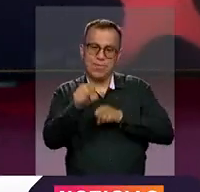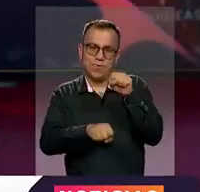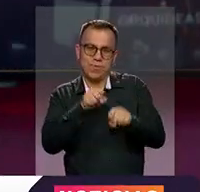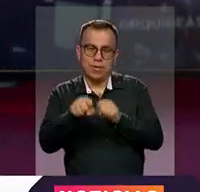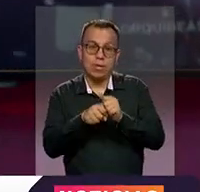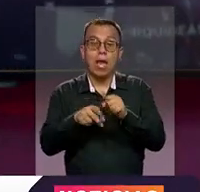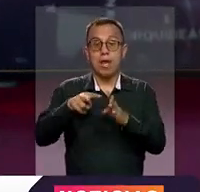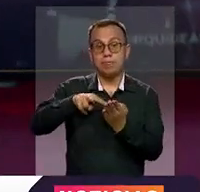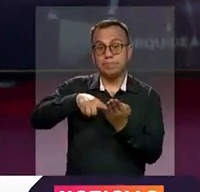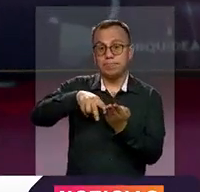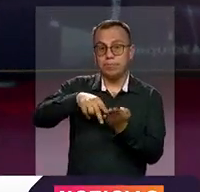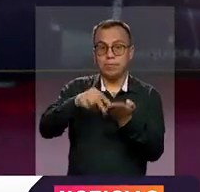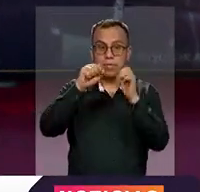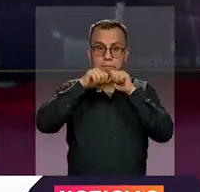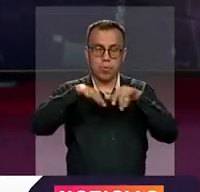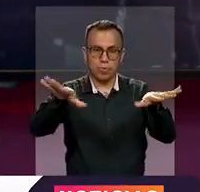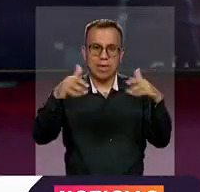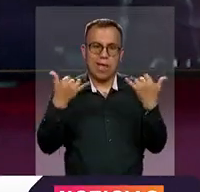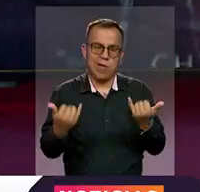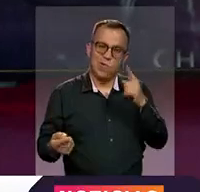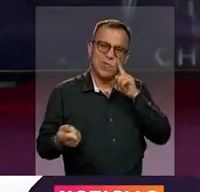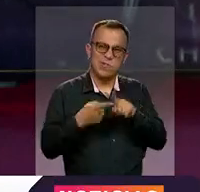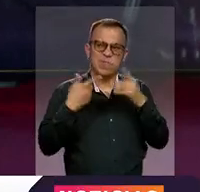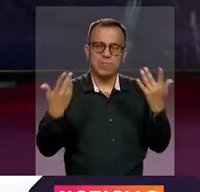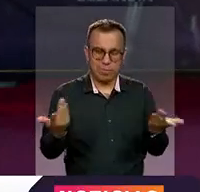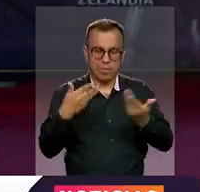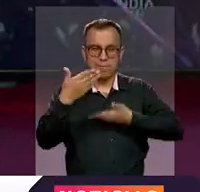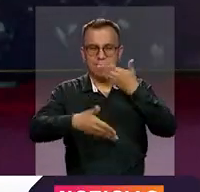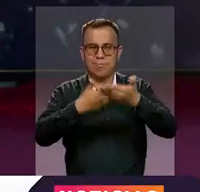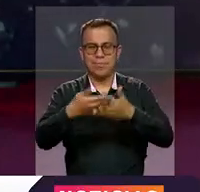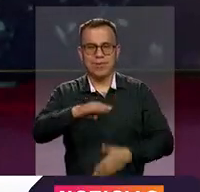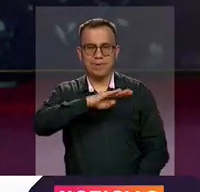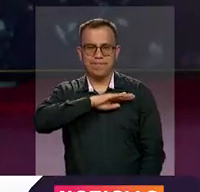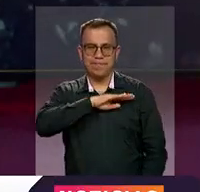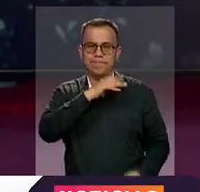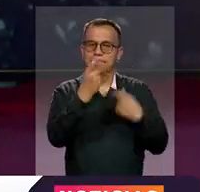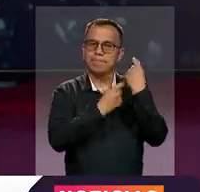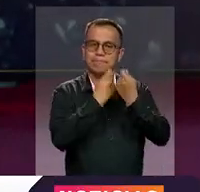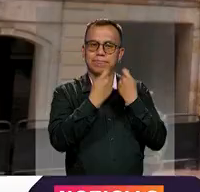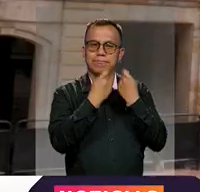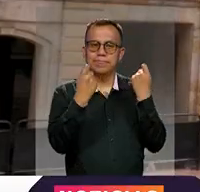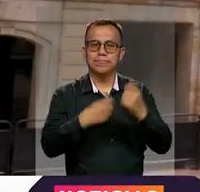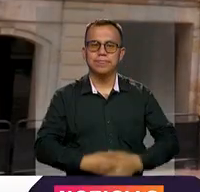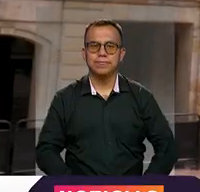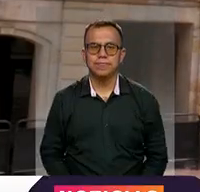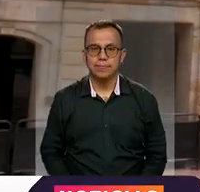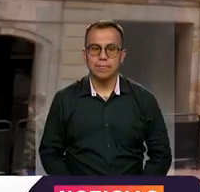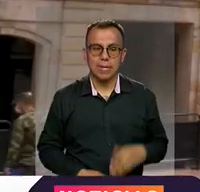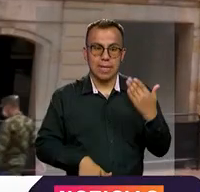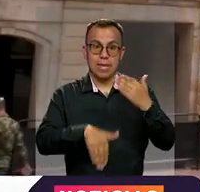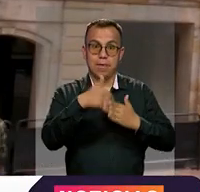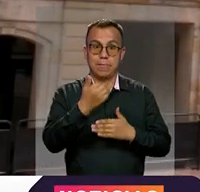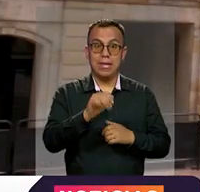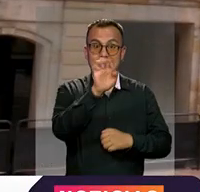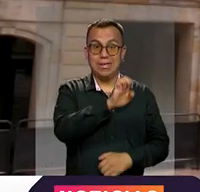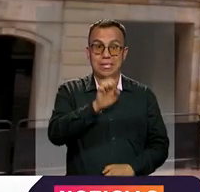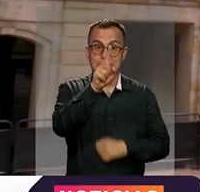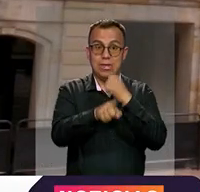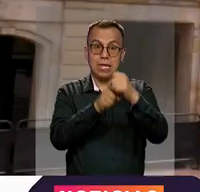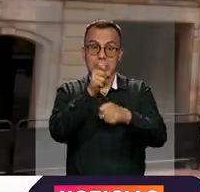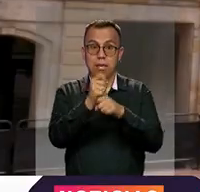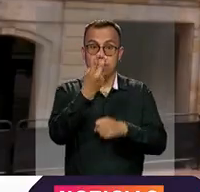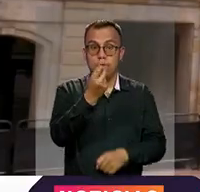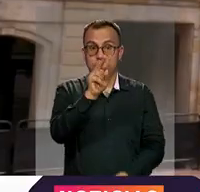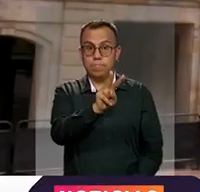y patinetas públicas. La iniciativa pasa a sanción de la alcaldesa Claudia López. A partir del 1 de enero del